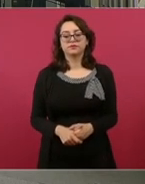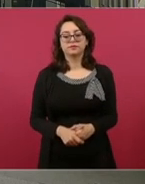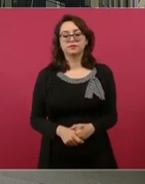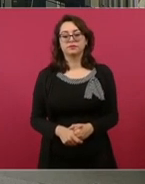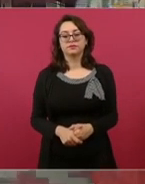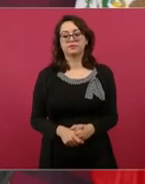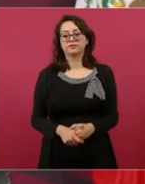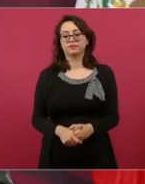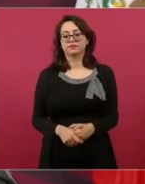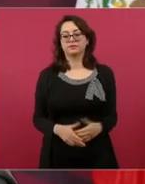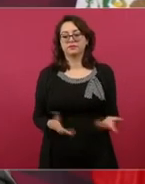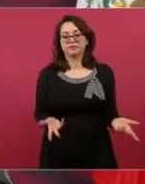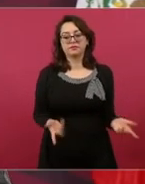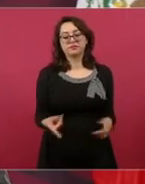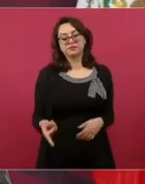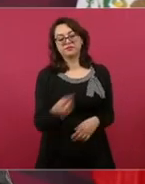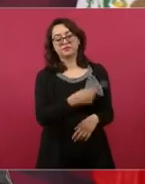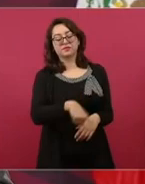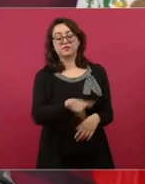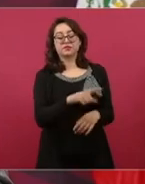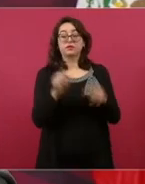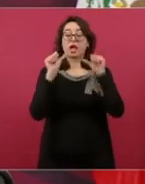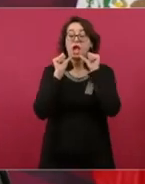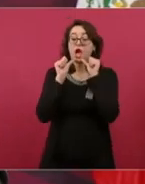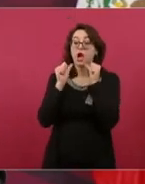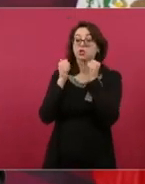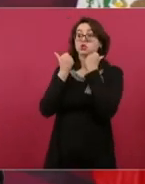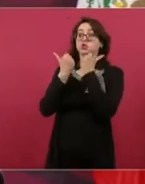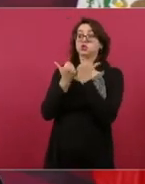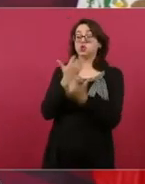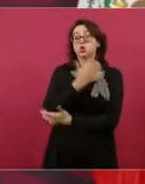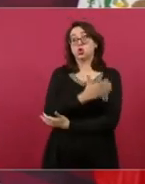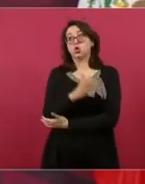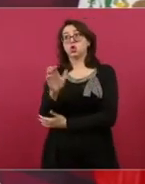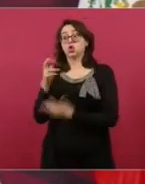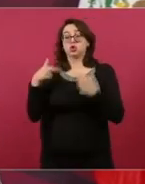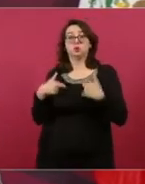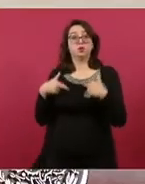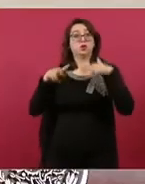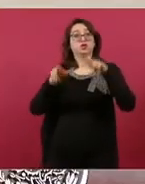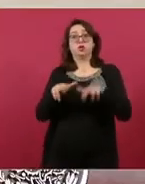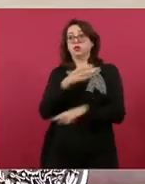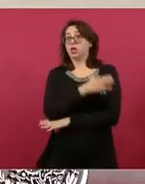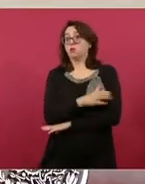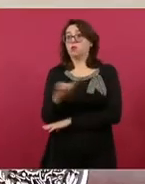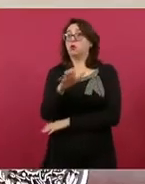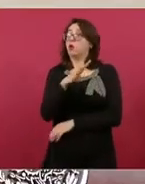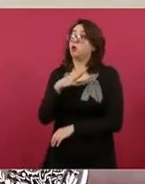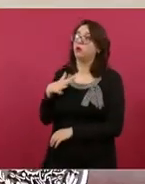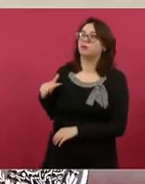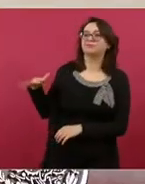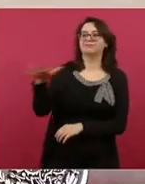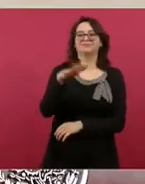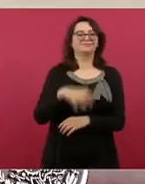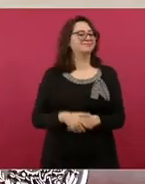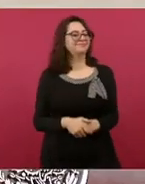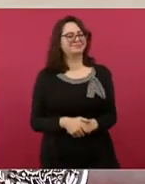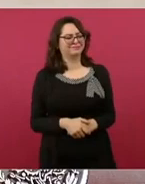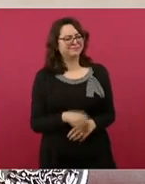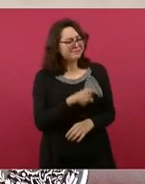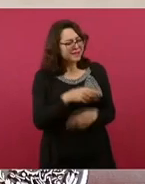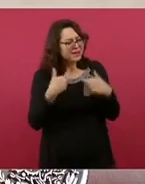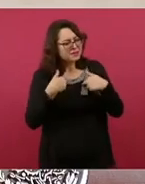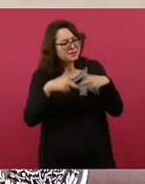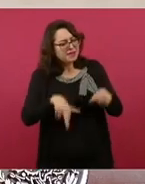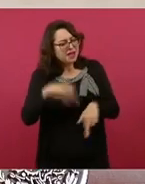de protección de defensa de los intereses de una minoría rapaz y corrupta que eran los que dominaba en México el gobierno estaba secuestrado